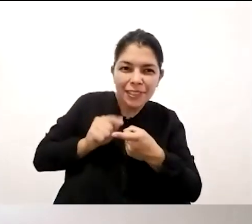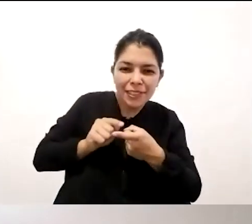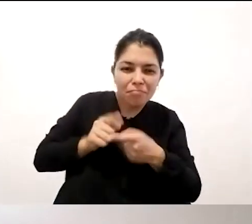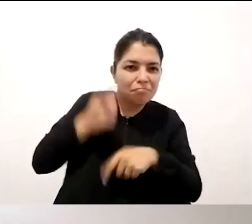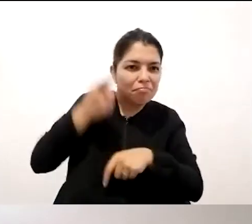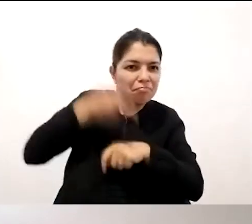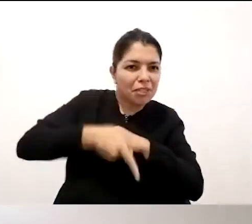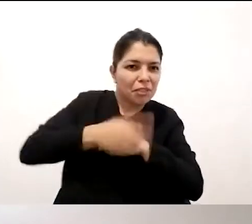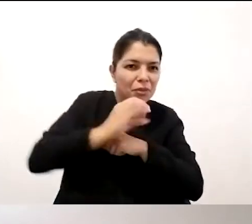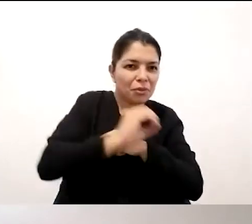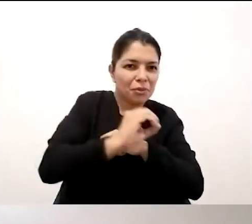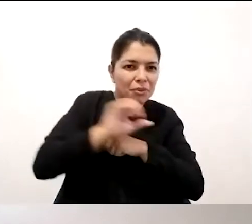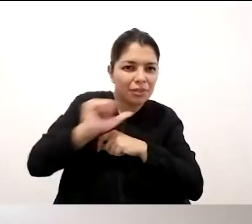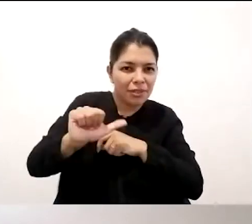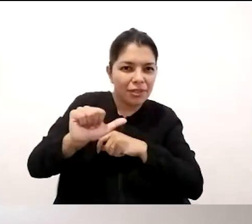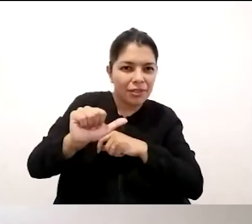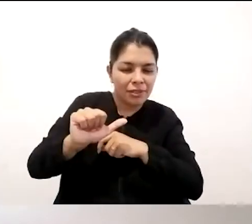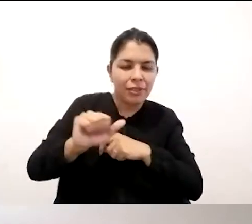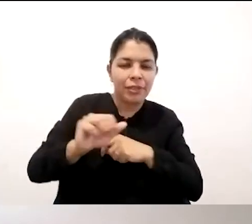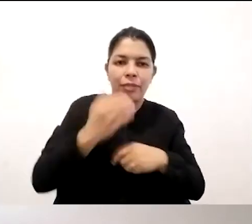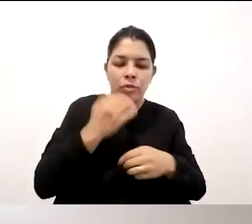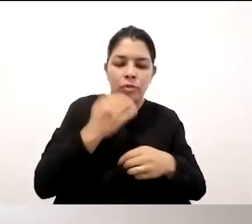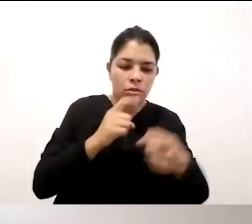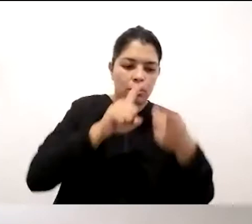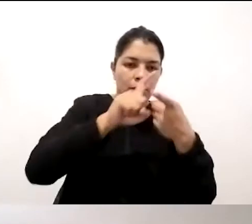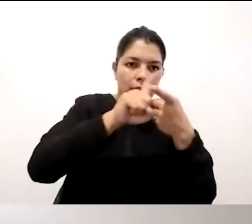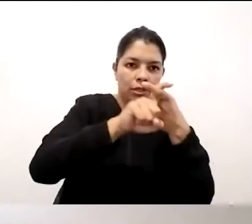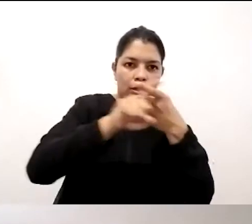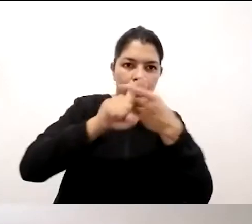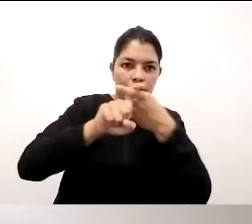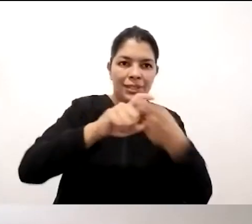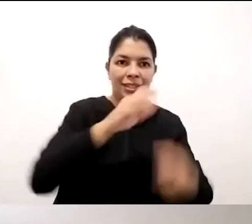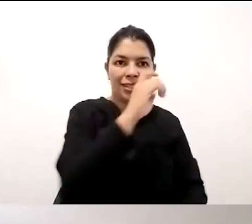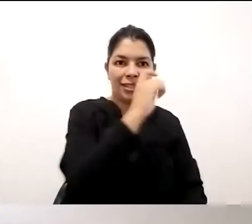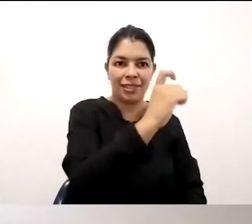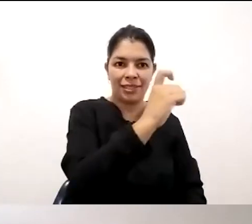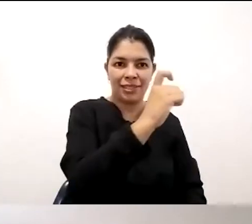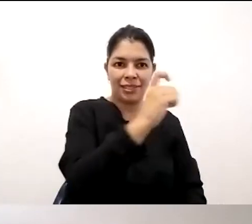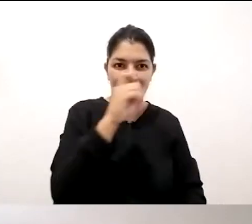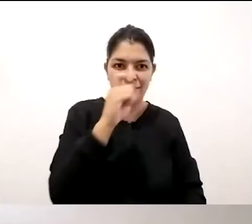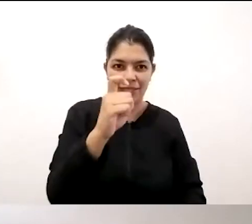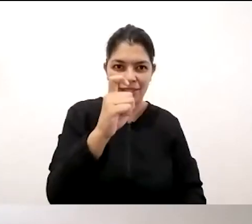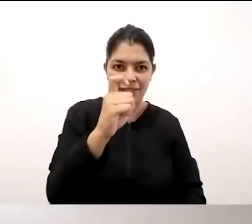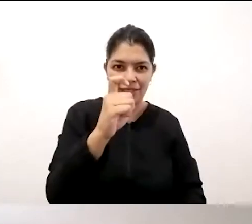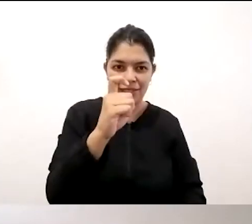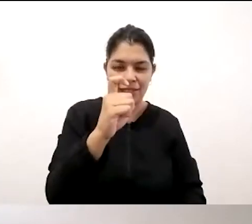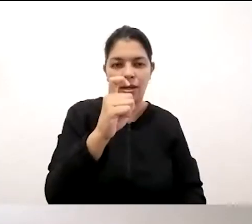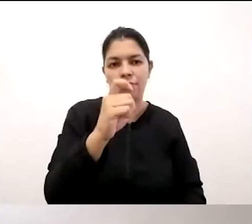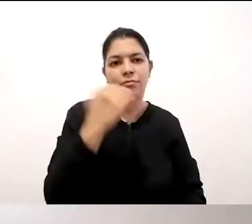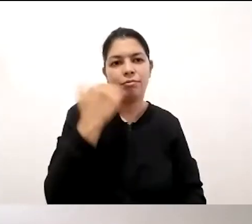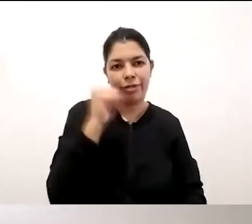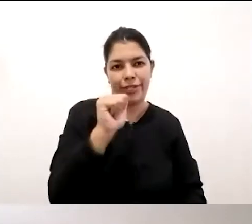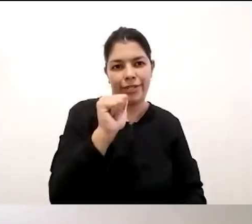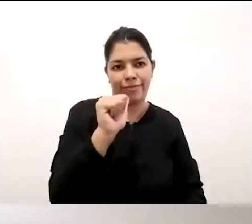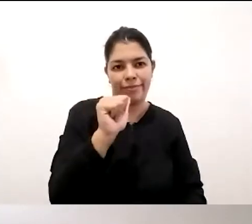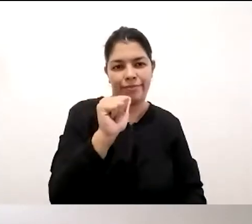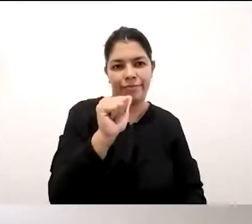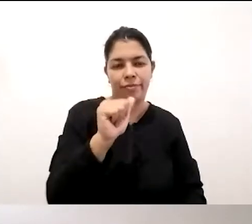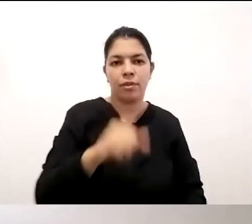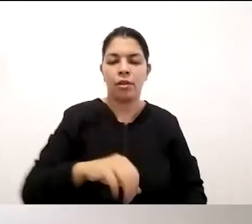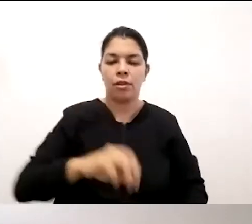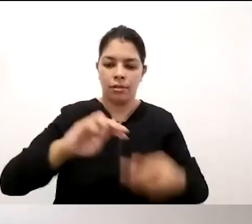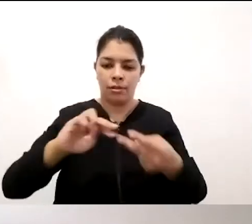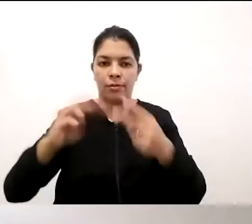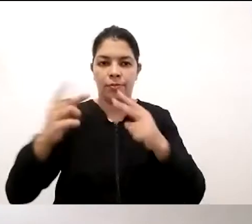es la carga cromosómica sexual XX, hace referencia a las hembras. Cuando la carga